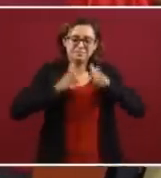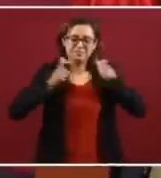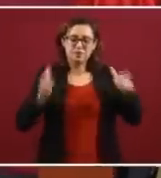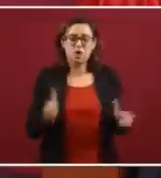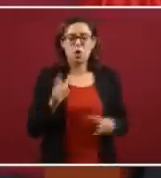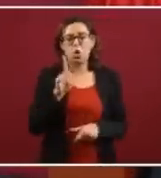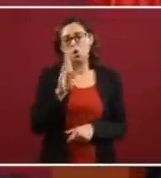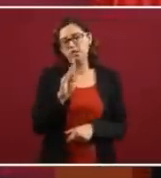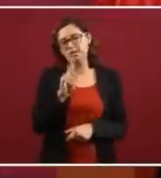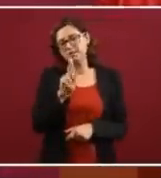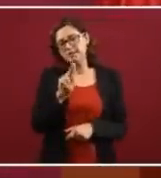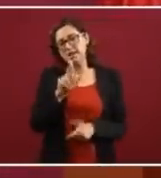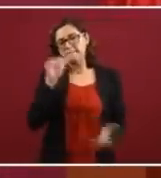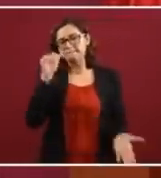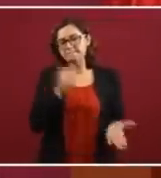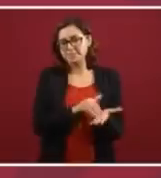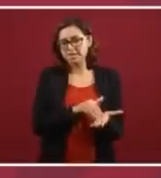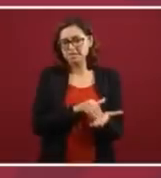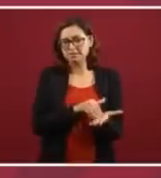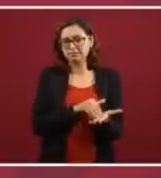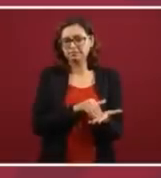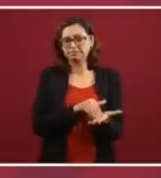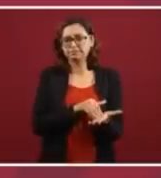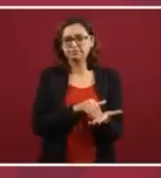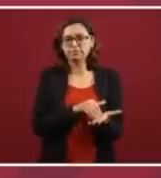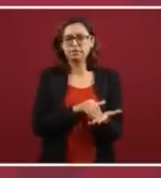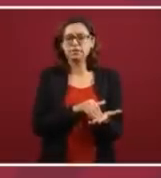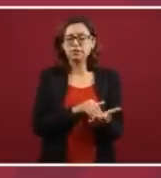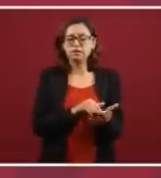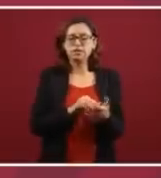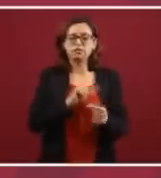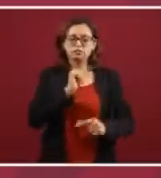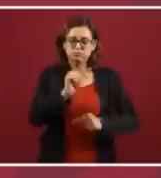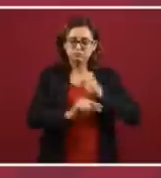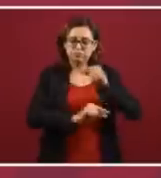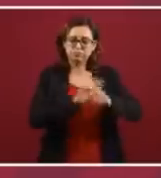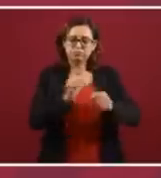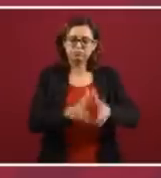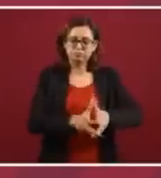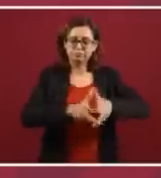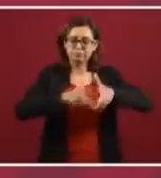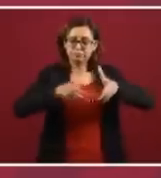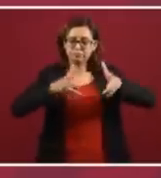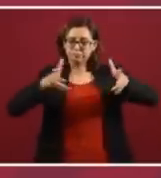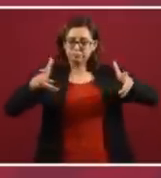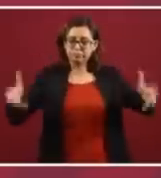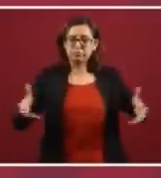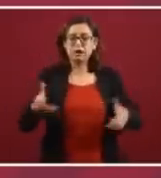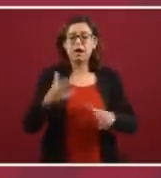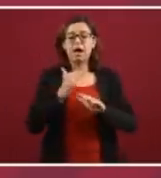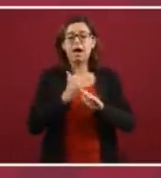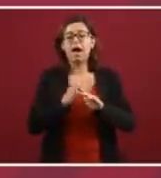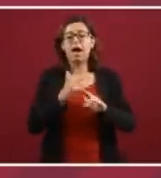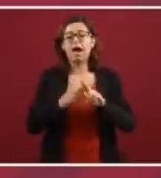80,000 y va a llegar a 140,000 elementos.